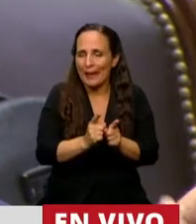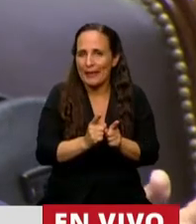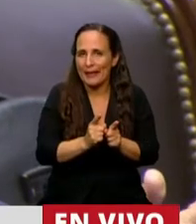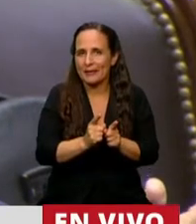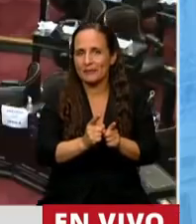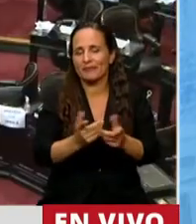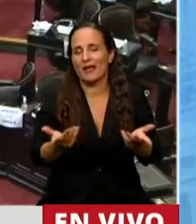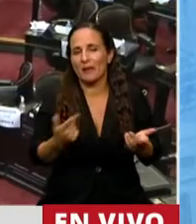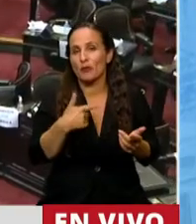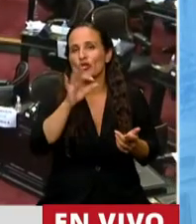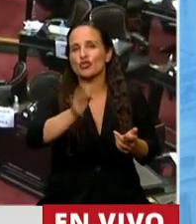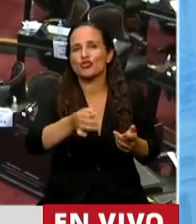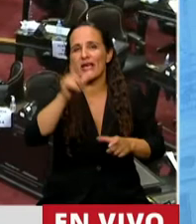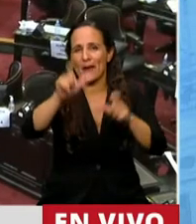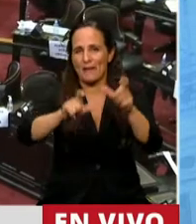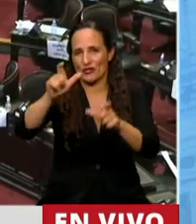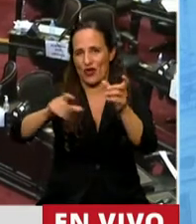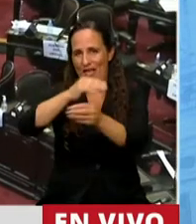pariente esperando